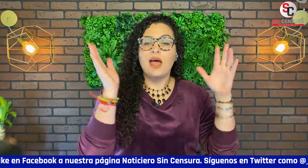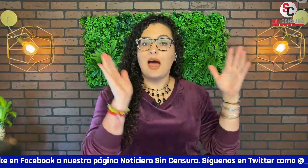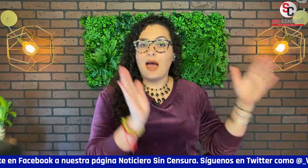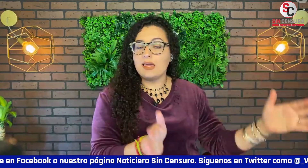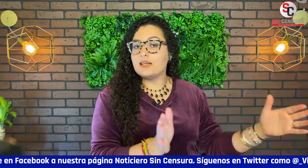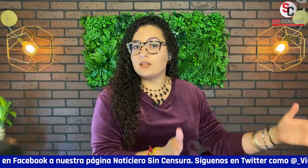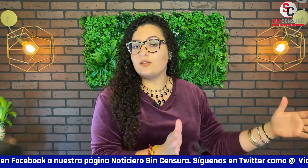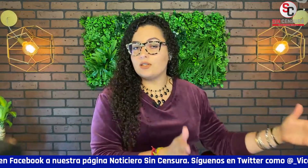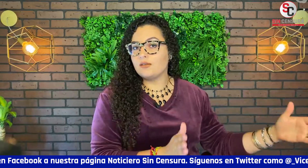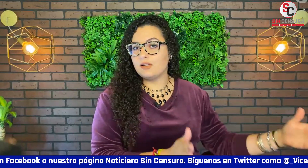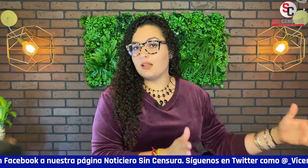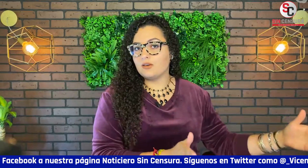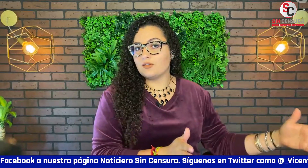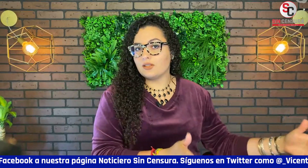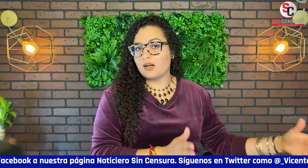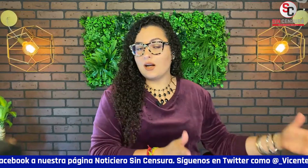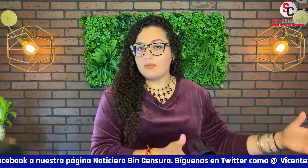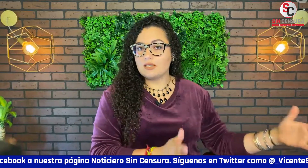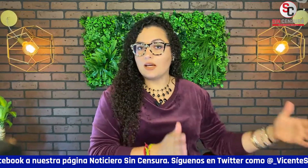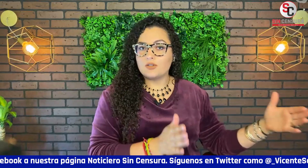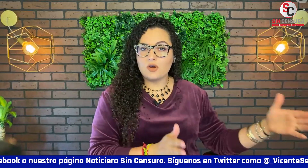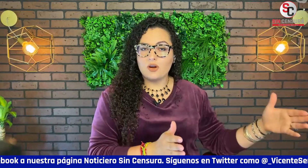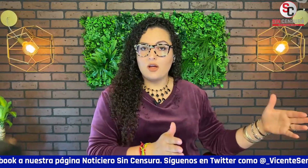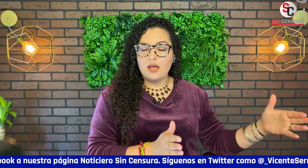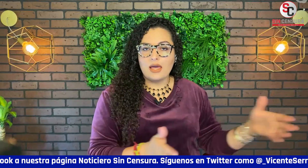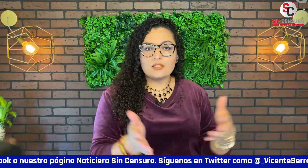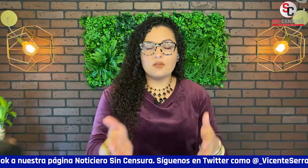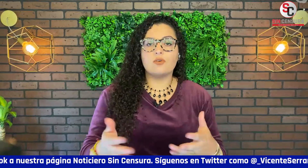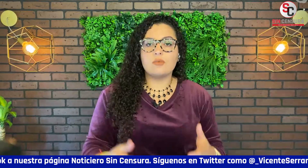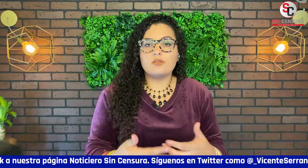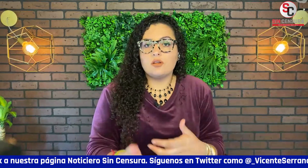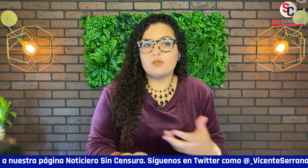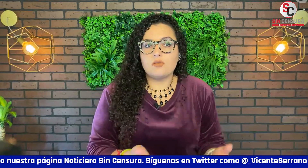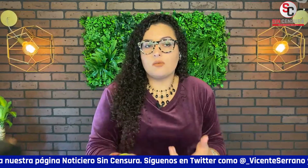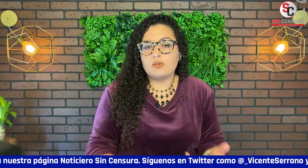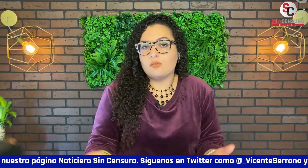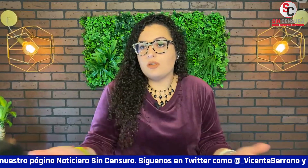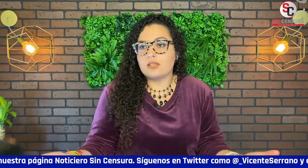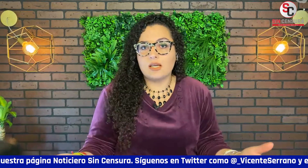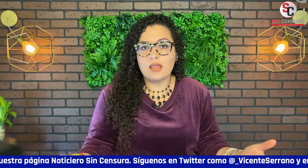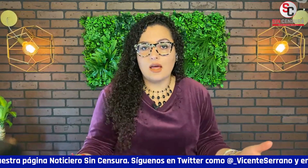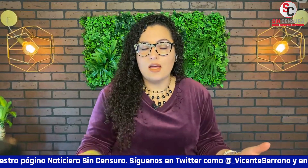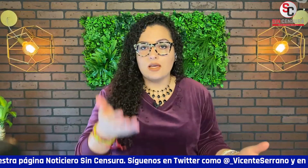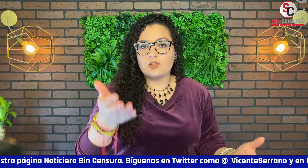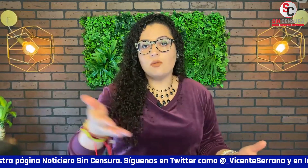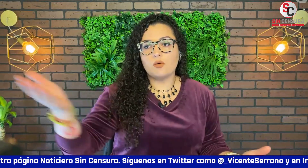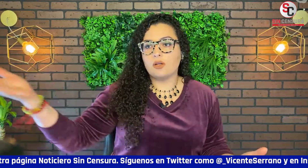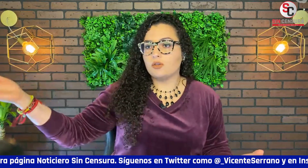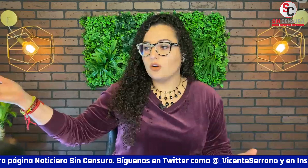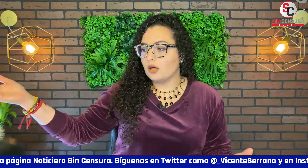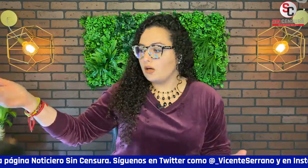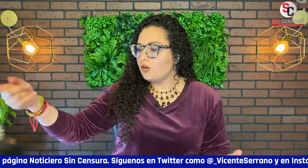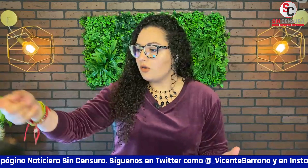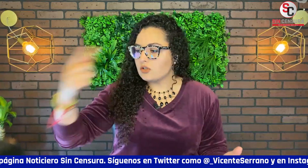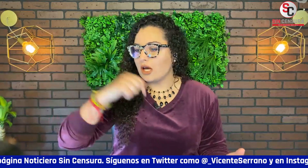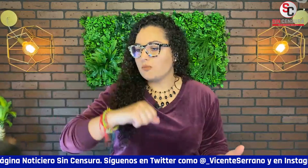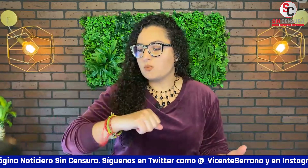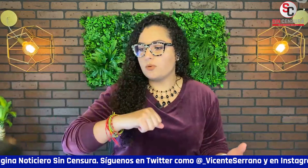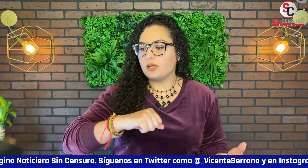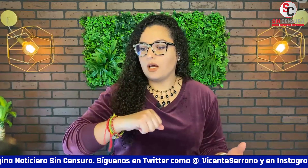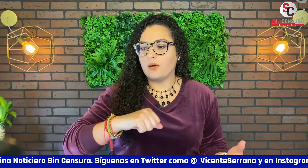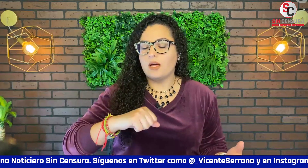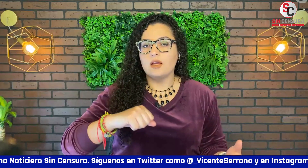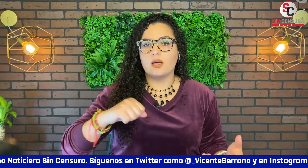Entonces, ahí es en donde se debería de concentrar la investigación. Esta información es una información muy sesgada. Es como cuando el New York